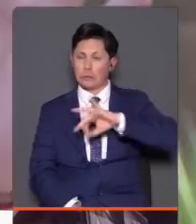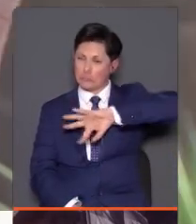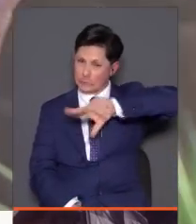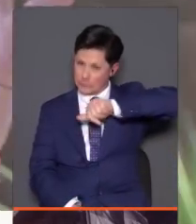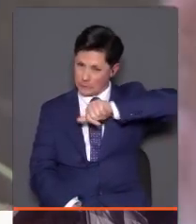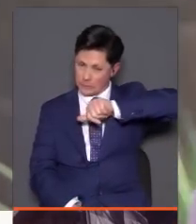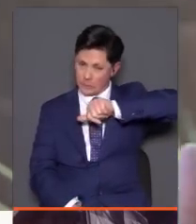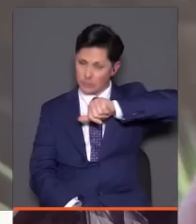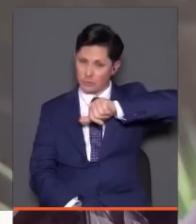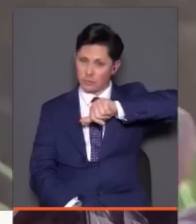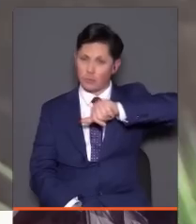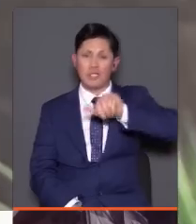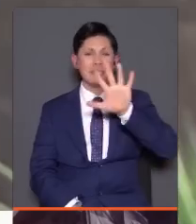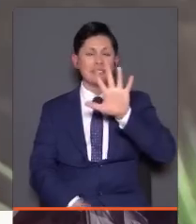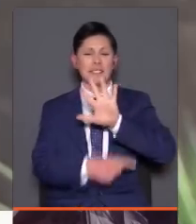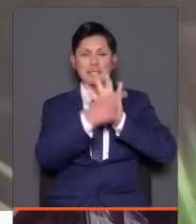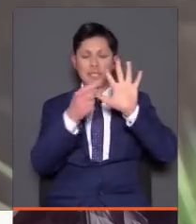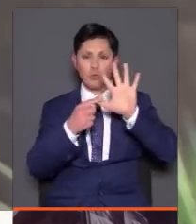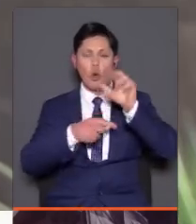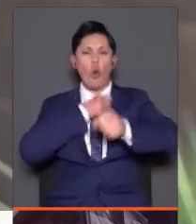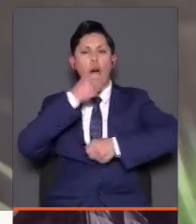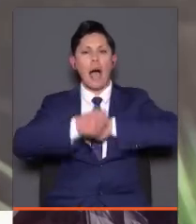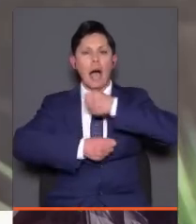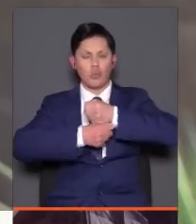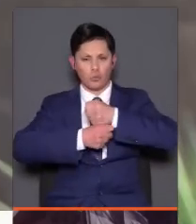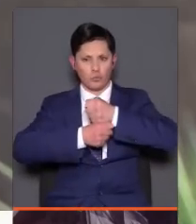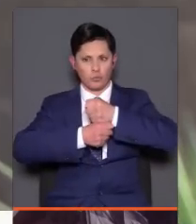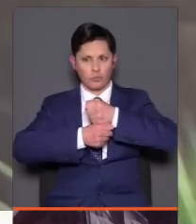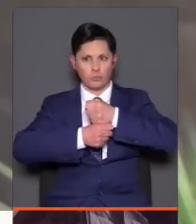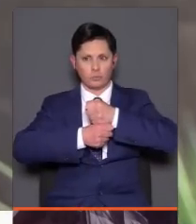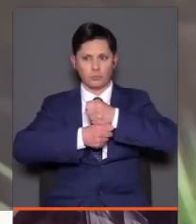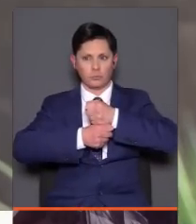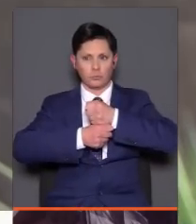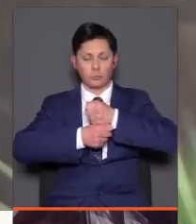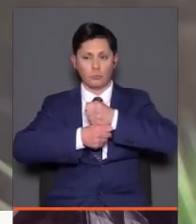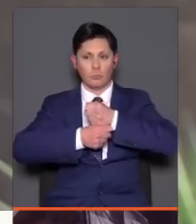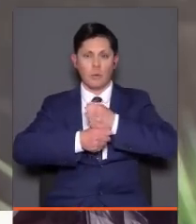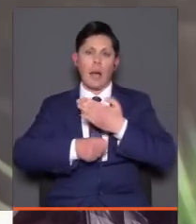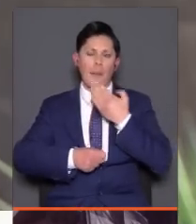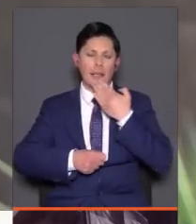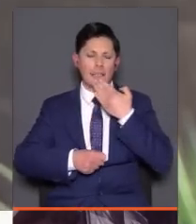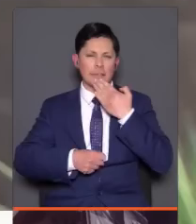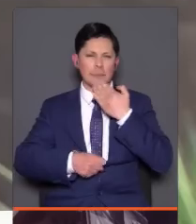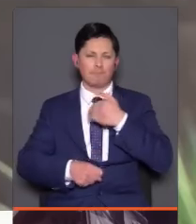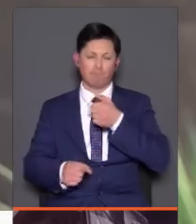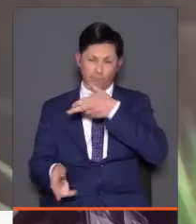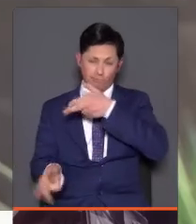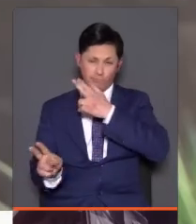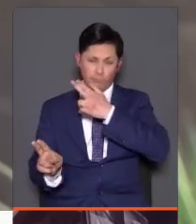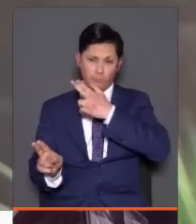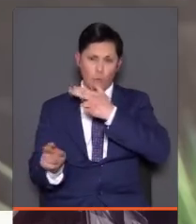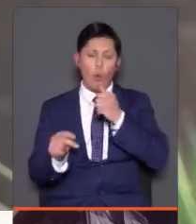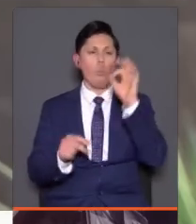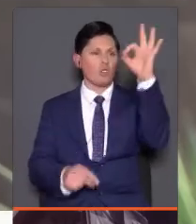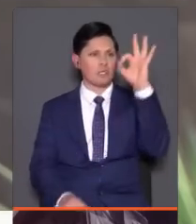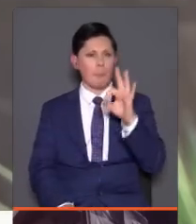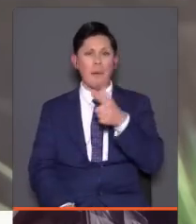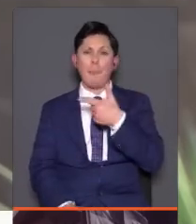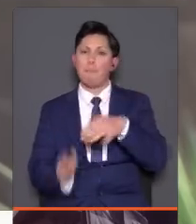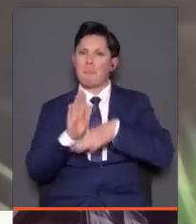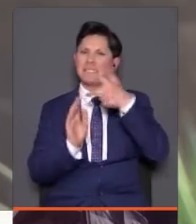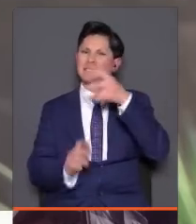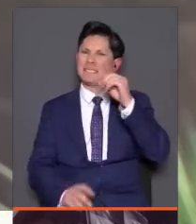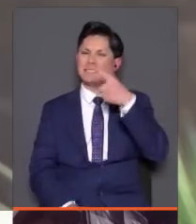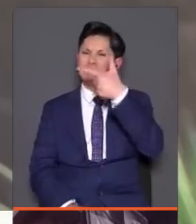últimos 5 años. Entonces, y además de ese total de homicidios, tenemos el porcentaje importante, más del 70% son